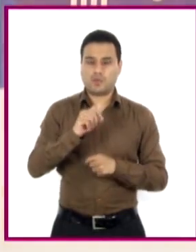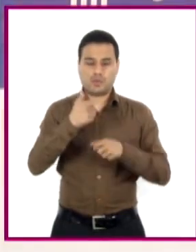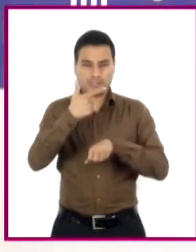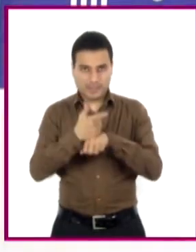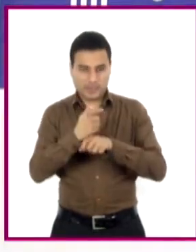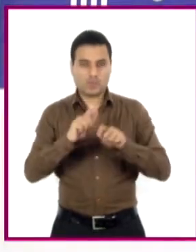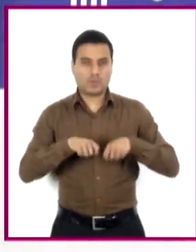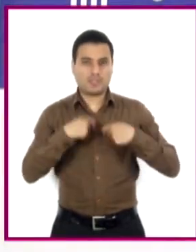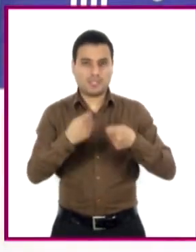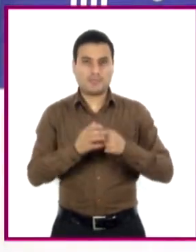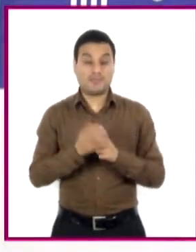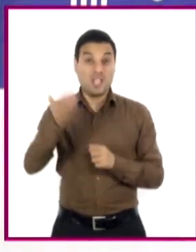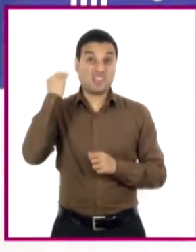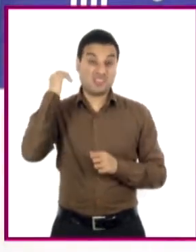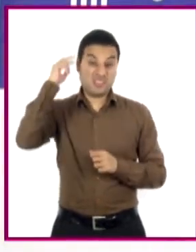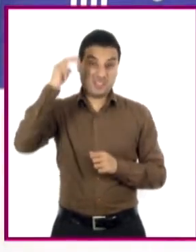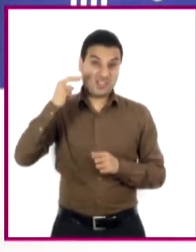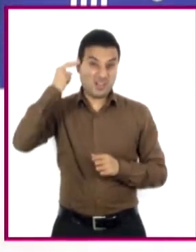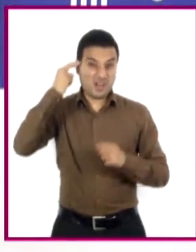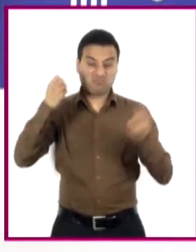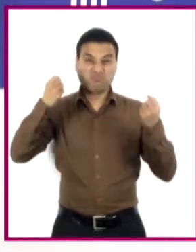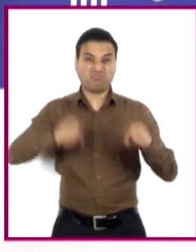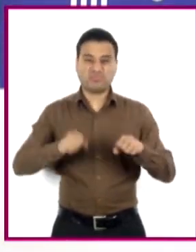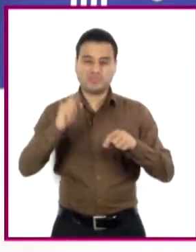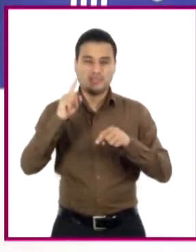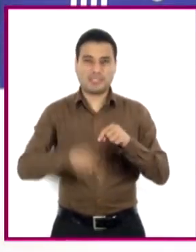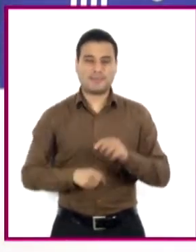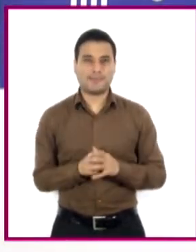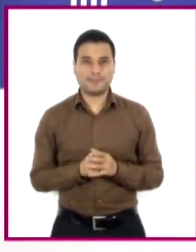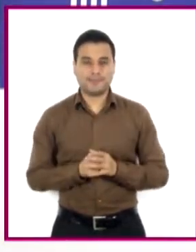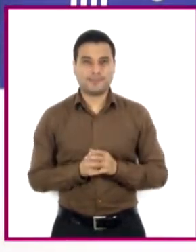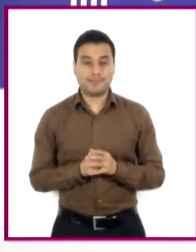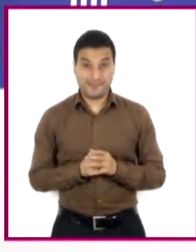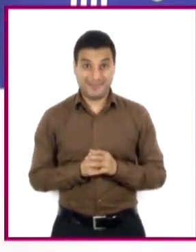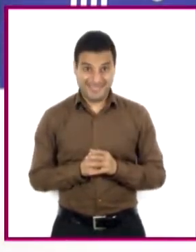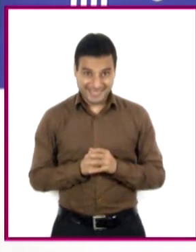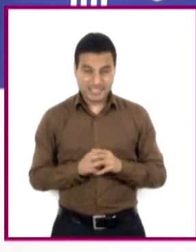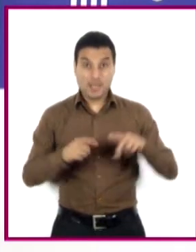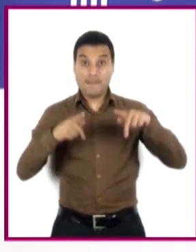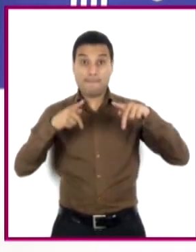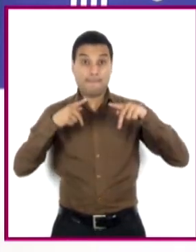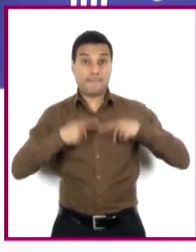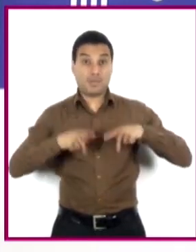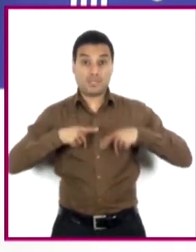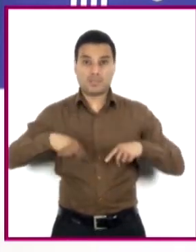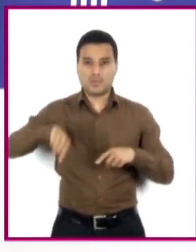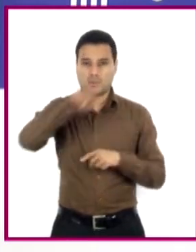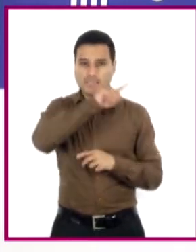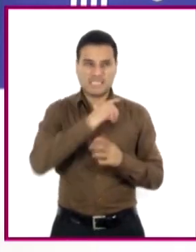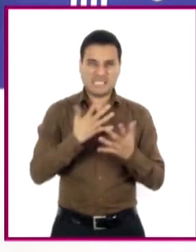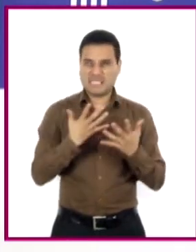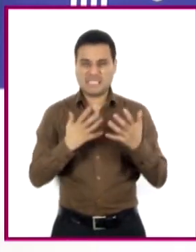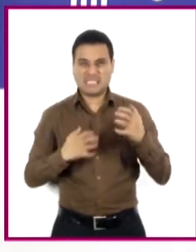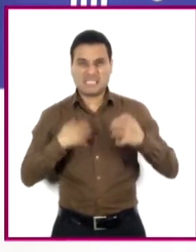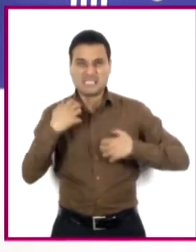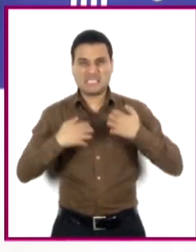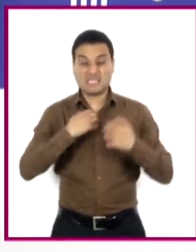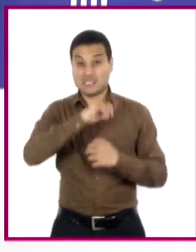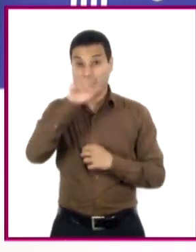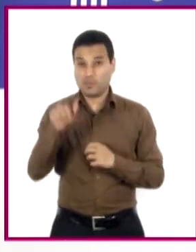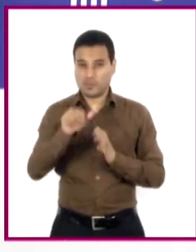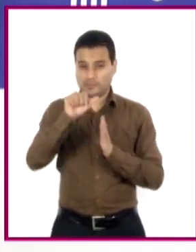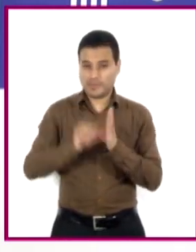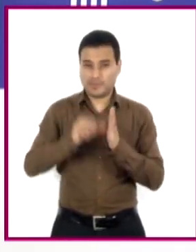antiguo régimen absolutista. Pero debido a inconformidades de la población, meses después, Fernando